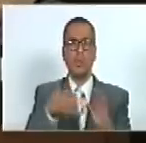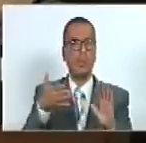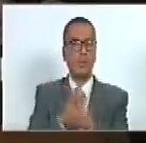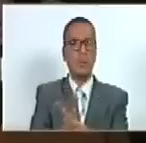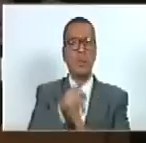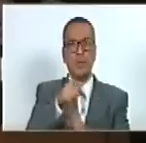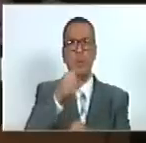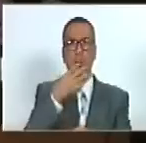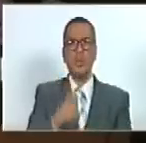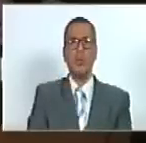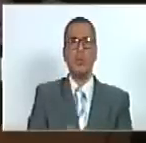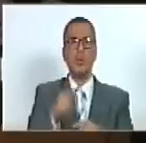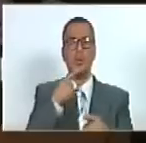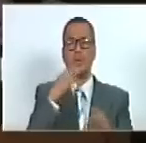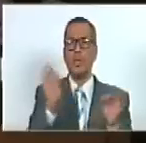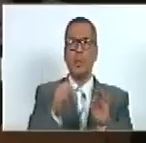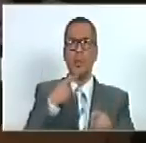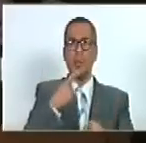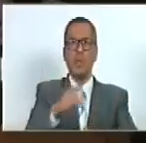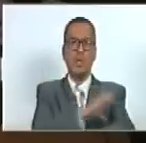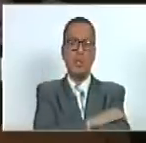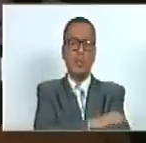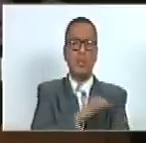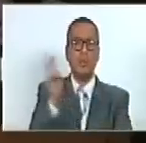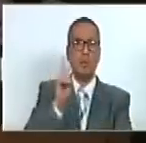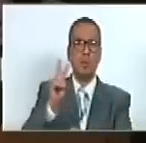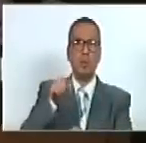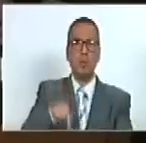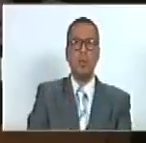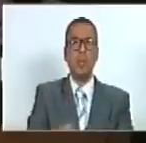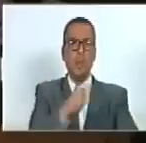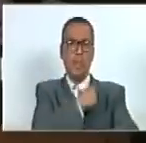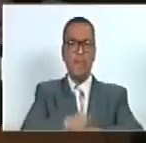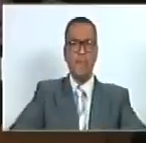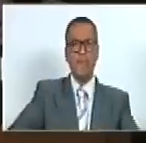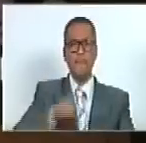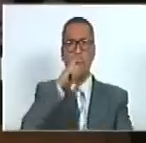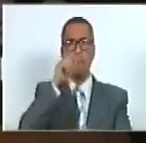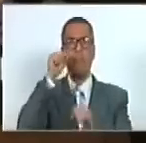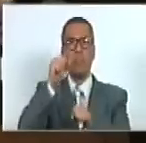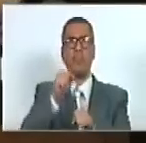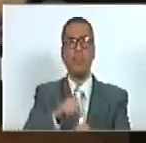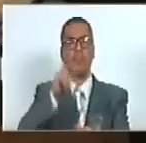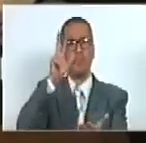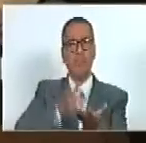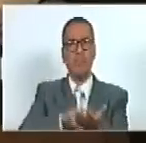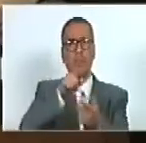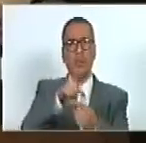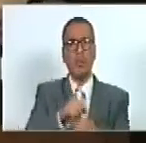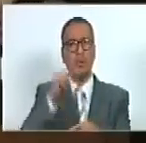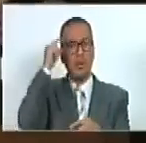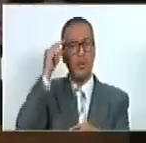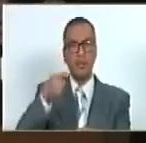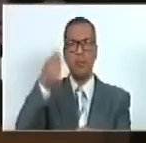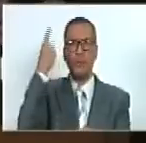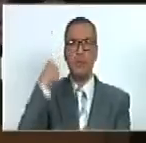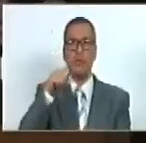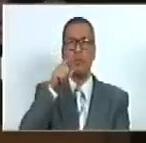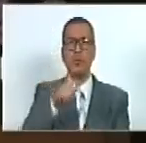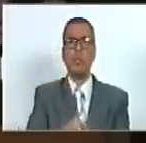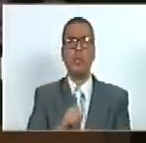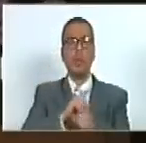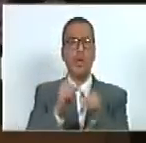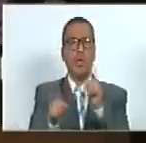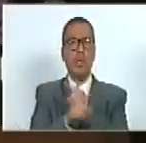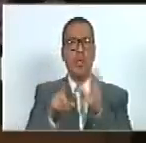significativo. Tampoco dice la oposición venezolana que el presidente Maduro aprobó el día de ayer lo que es la